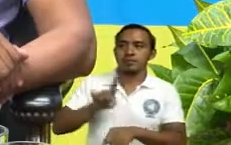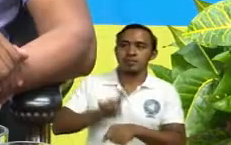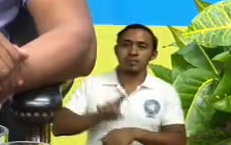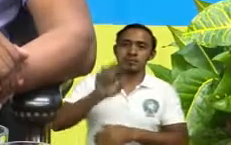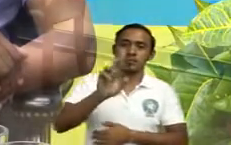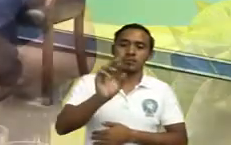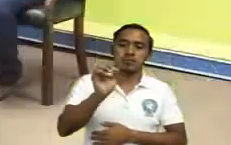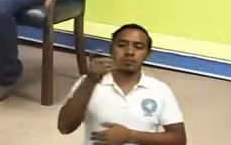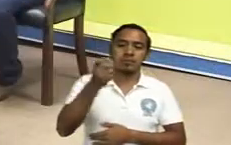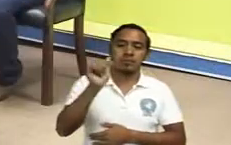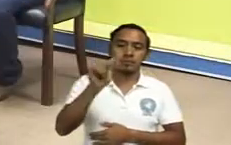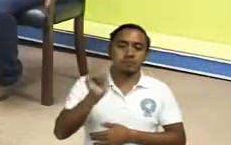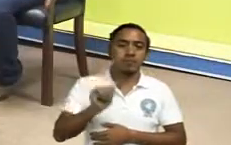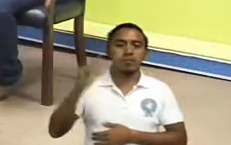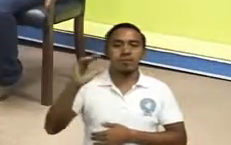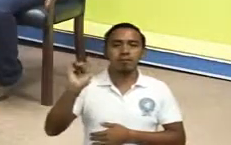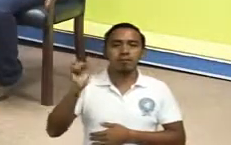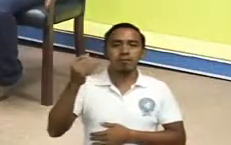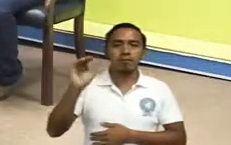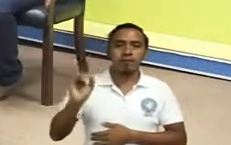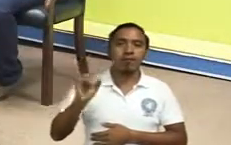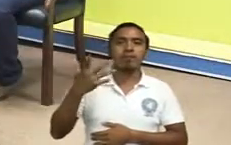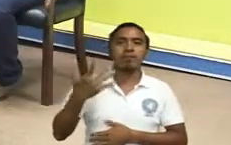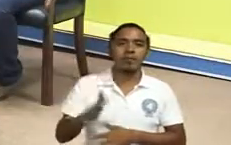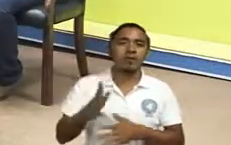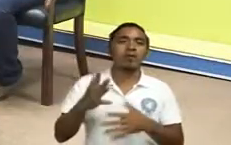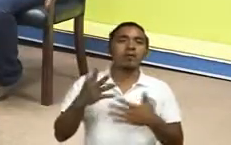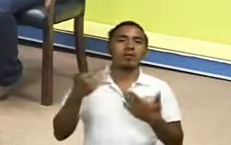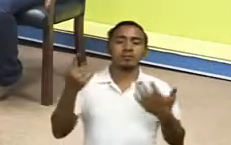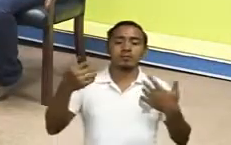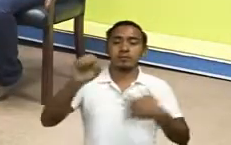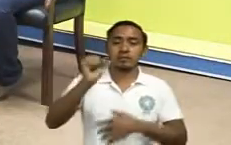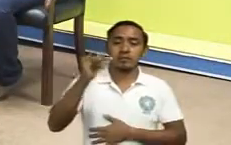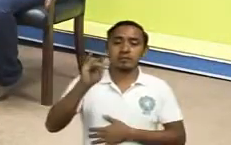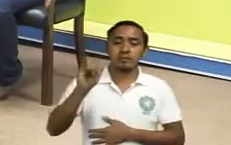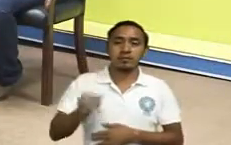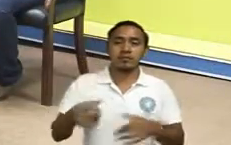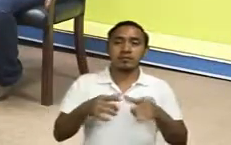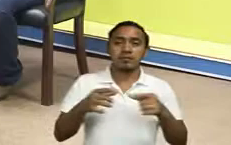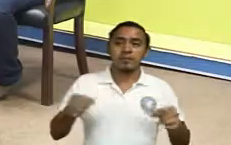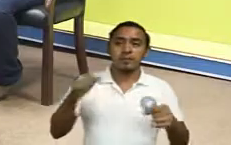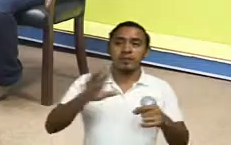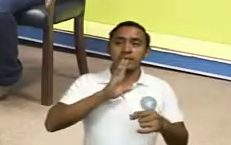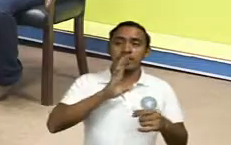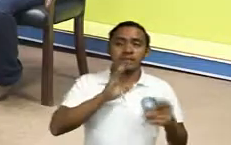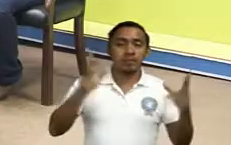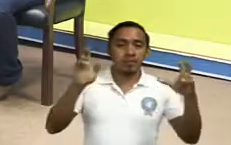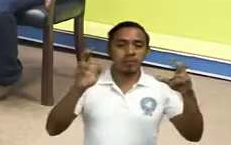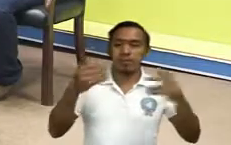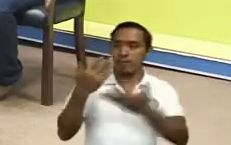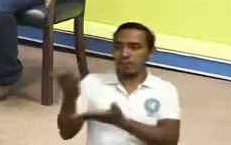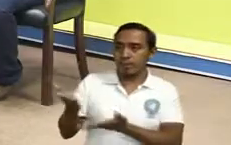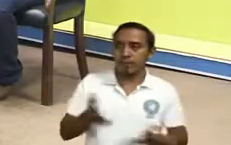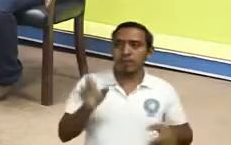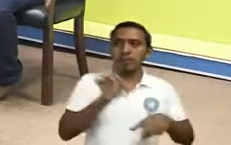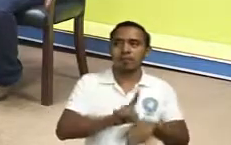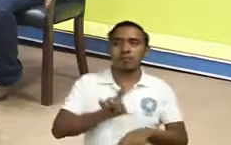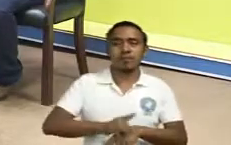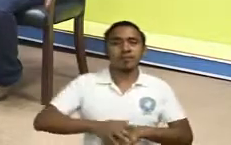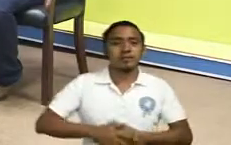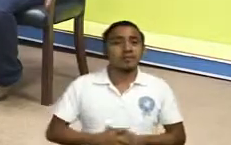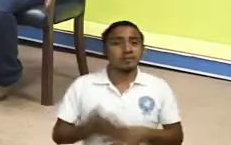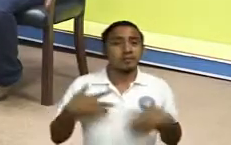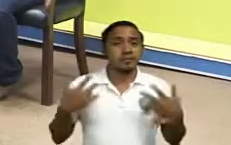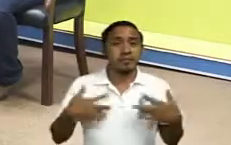Roxana Casco, quien nos acompaña del SILAIS Managua, para conversar sobre este tema. Bienvenida, doctora, mucho gusto. Bueno, mucho gusto. Un